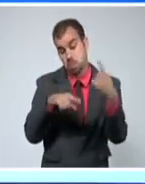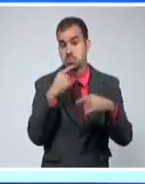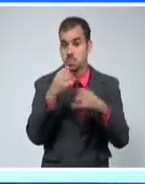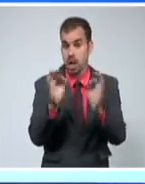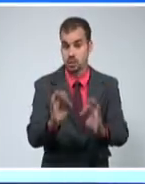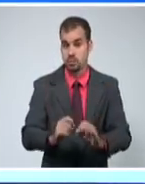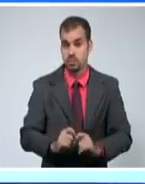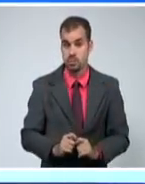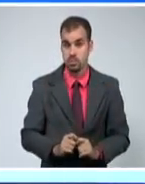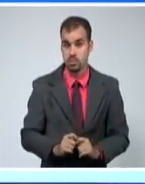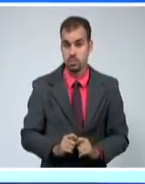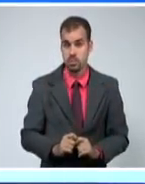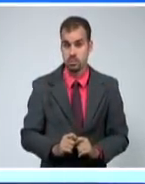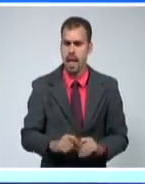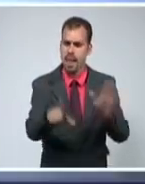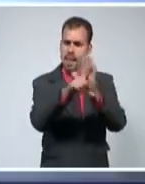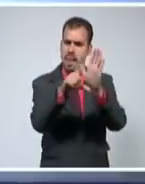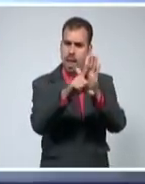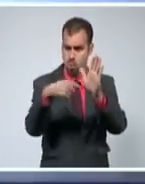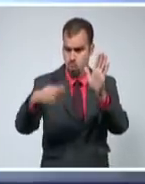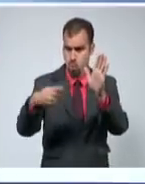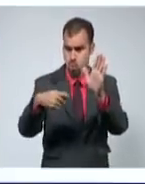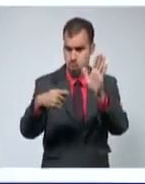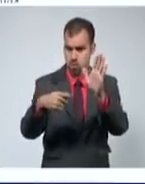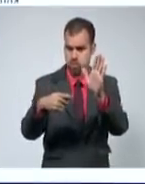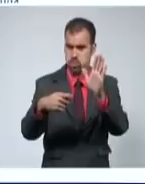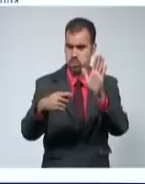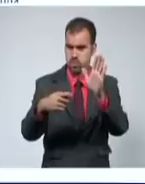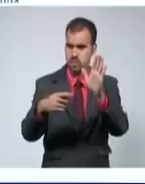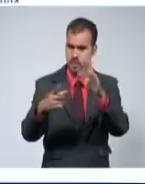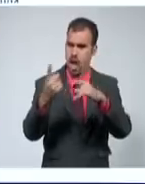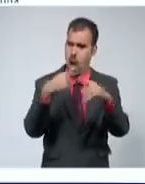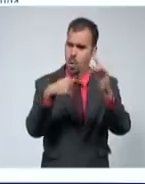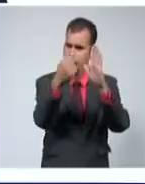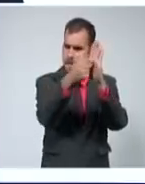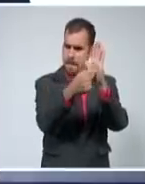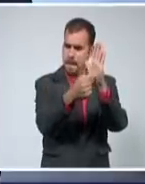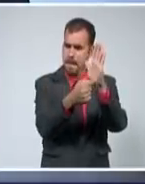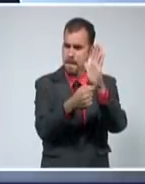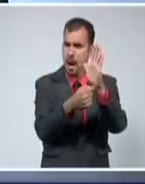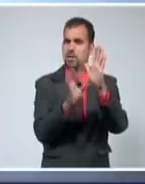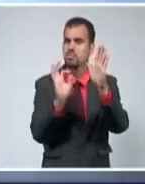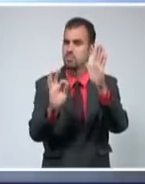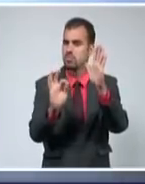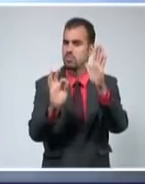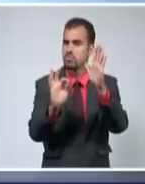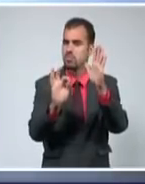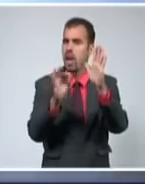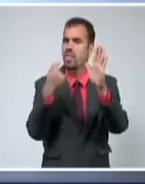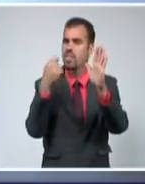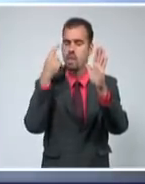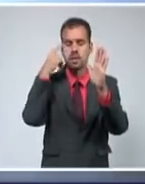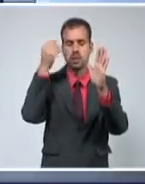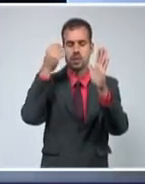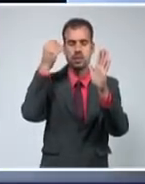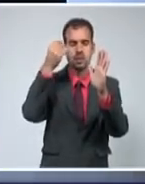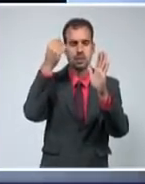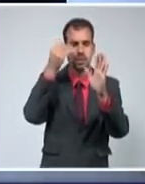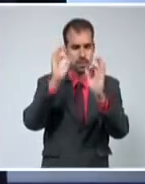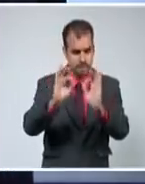penal tiene unas cuantas figuras tipos penales que nos pudieran hacer pensar cuando les explicado lo que